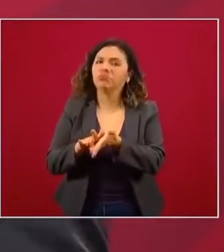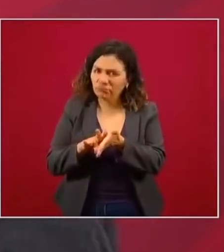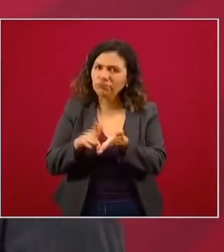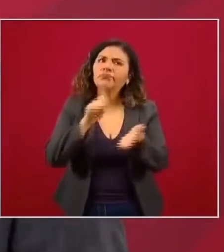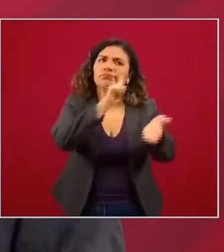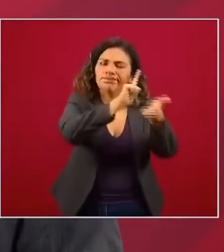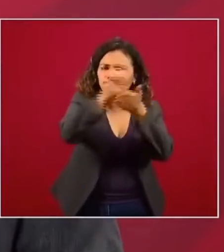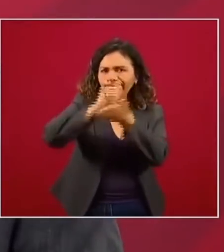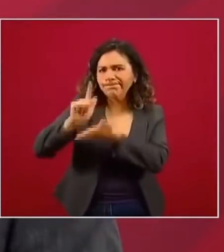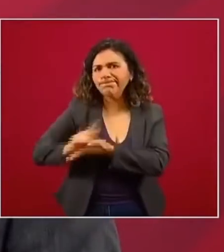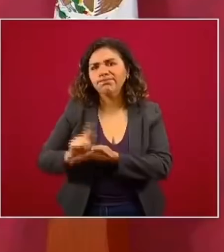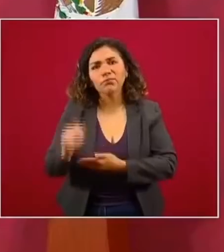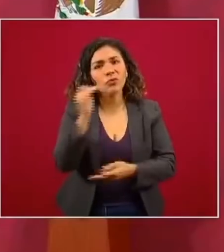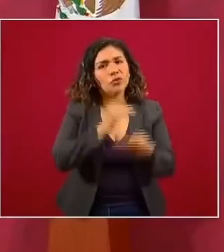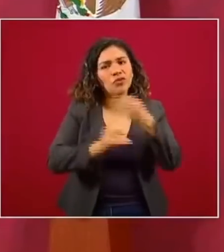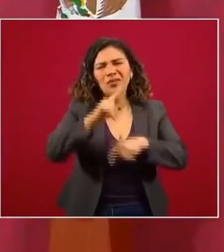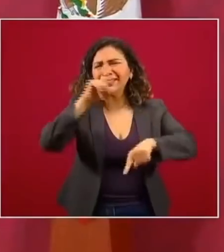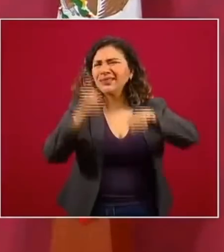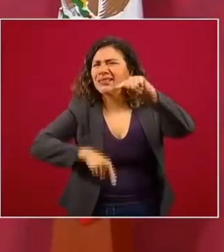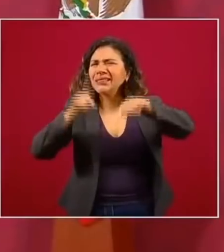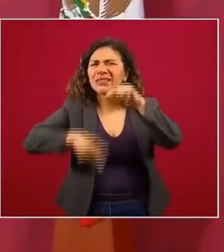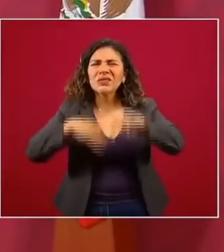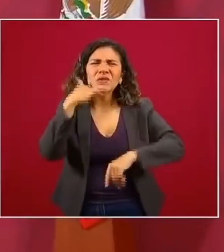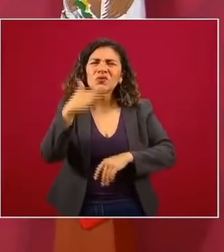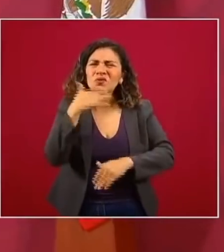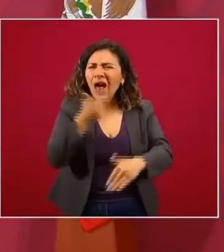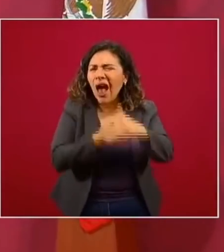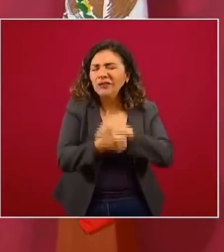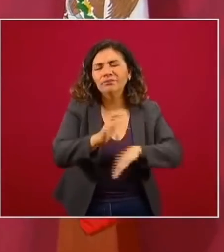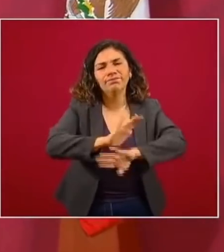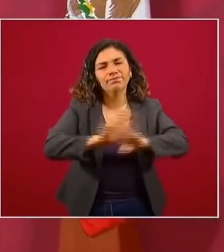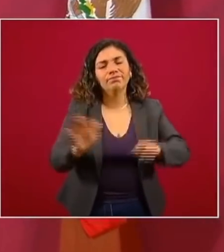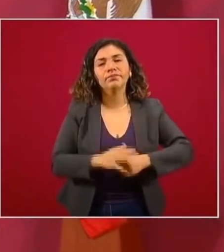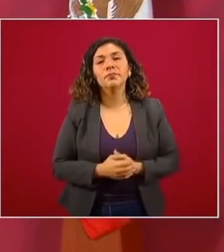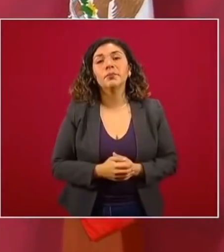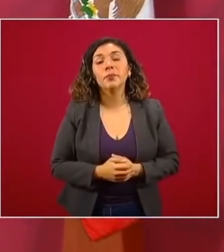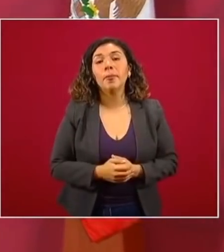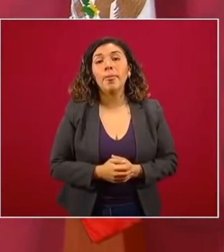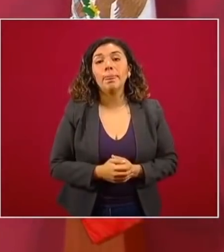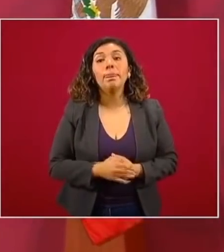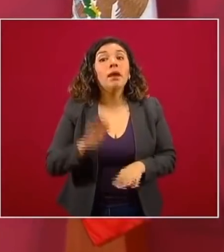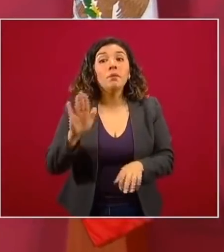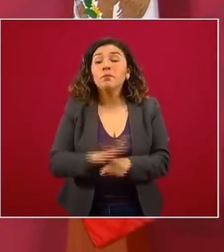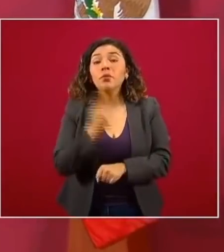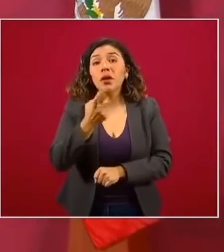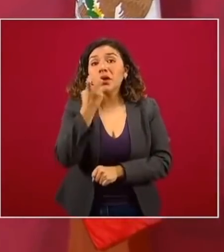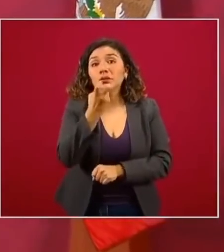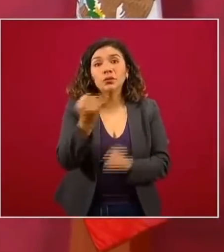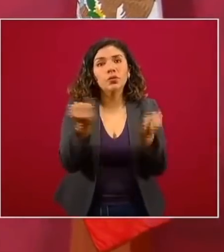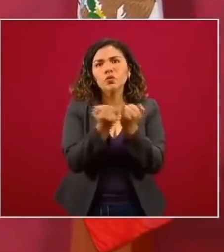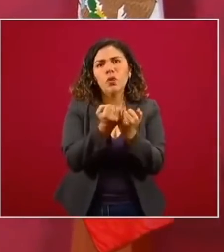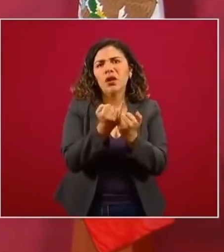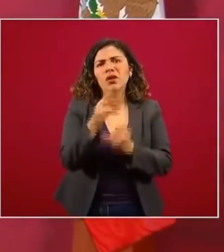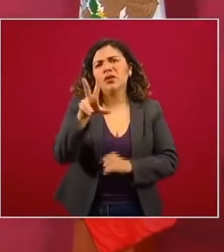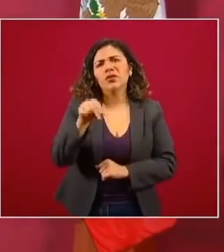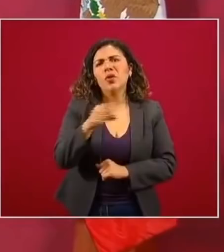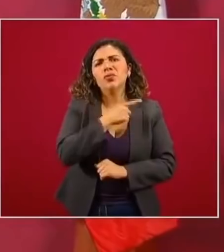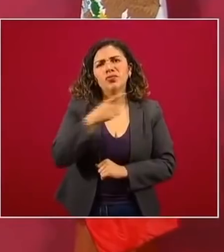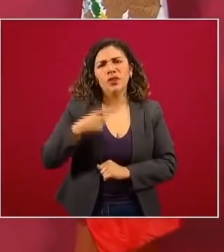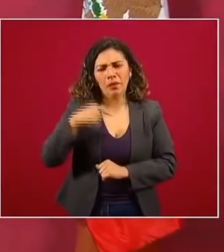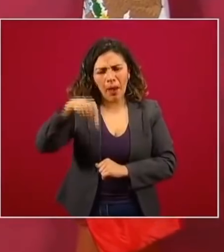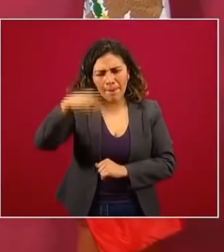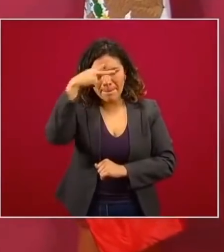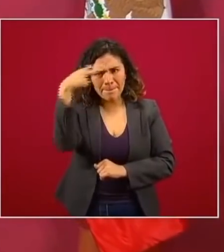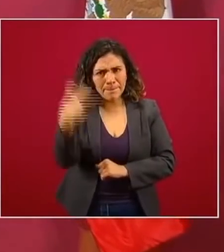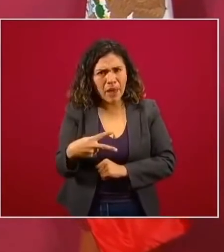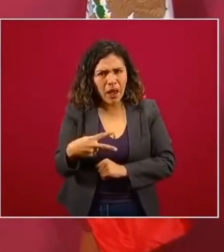señaló que si el ex presidente calderón no tuvo nada que ver y que si en seis años no se enteró de lo que hacía garcía luna pues no tiene nada de